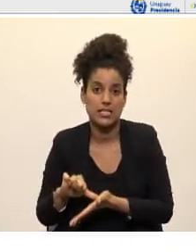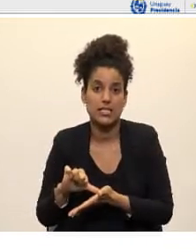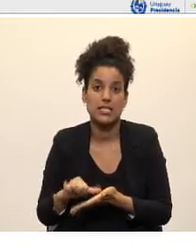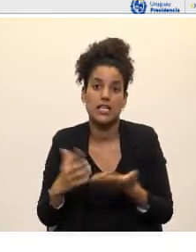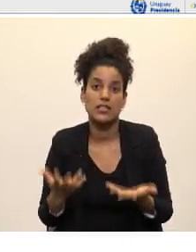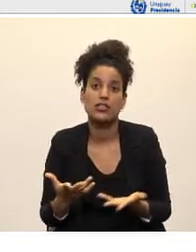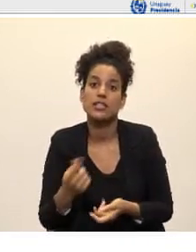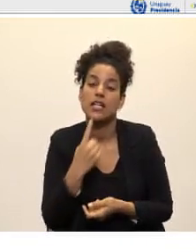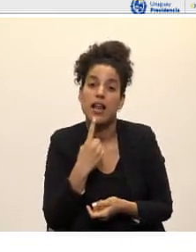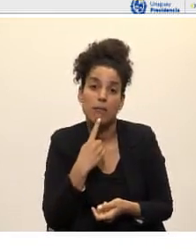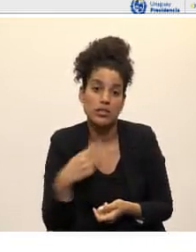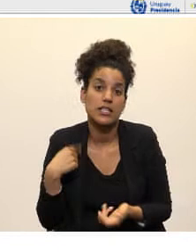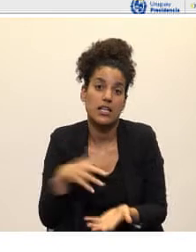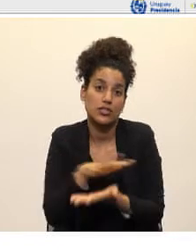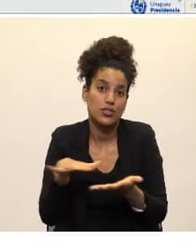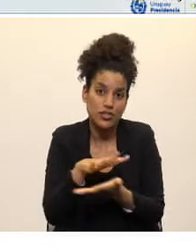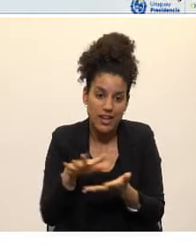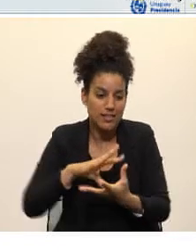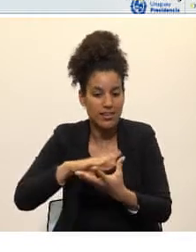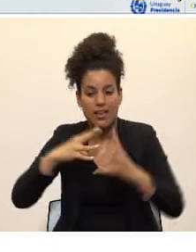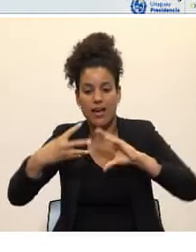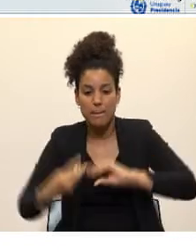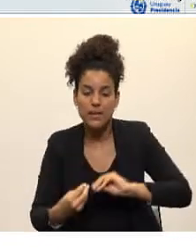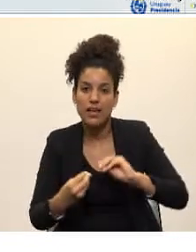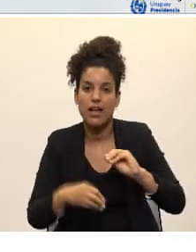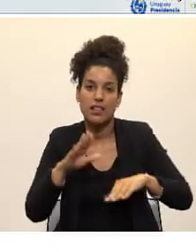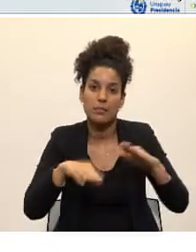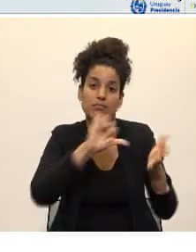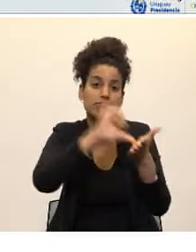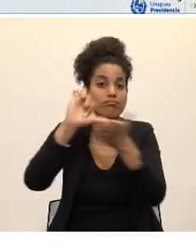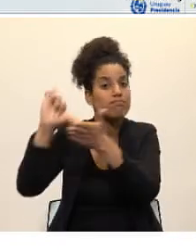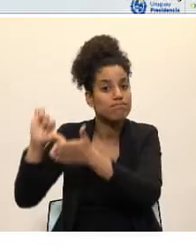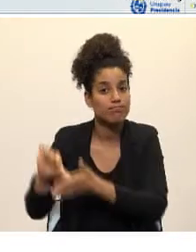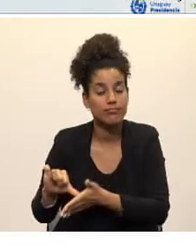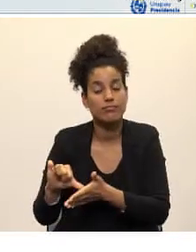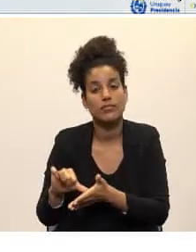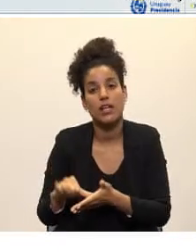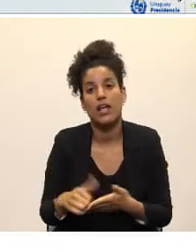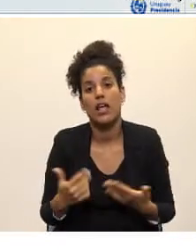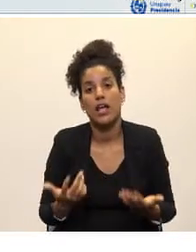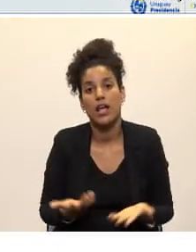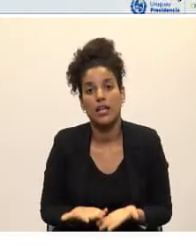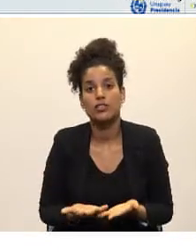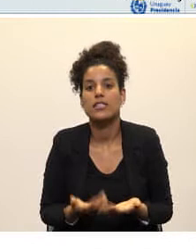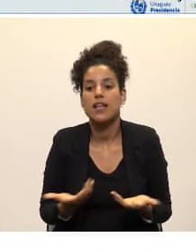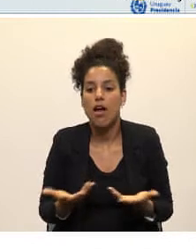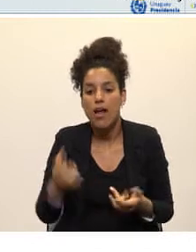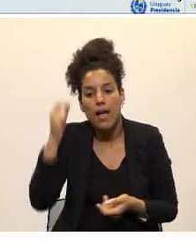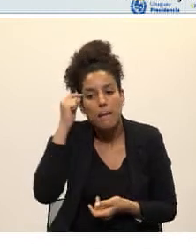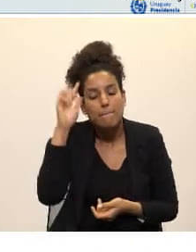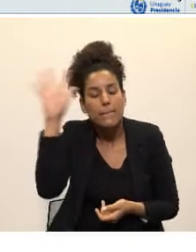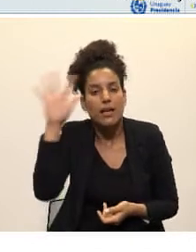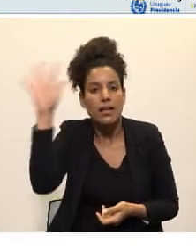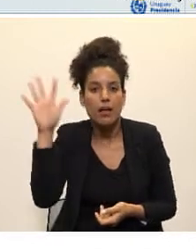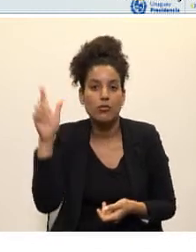más a la medida de las necesidades de los territorios. Sin duda, podemos imaginar al